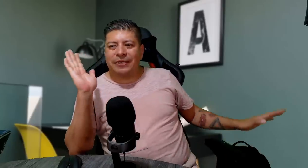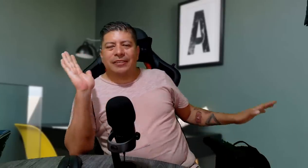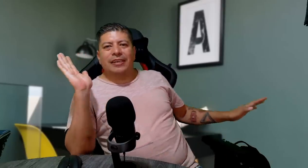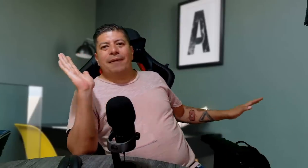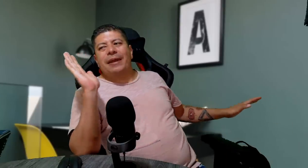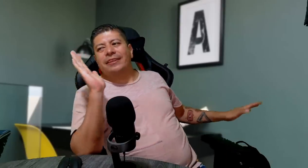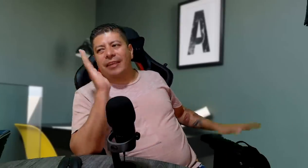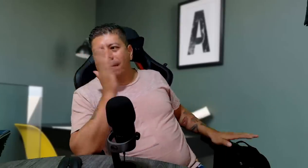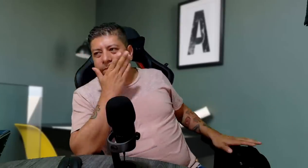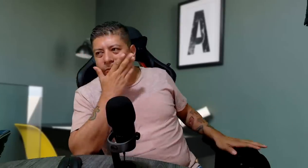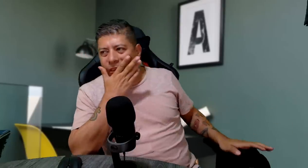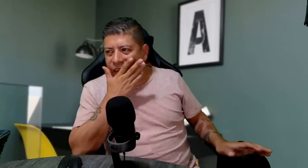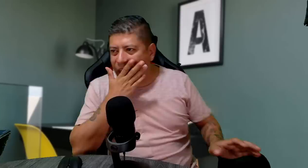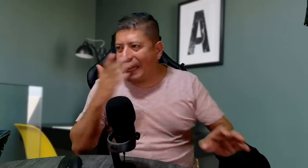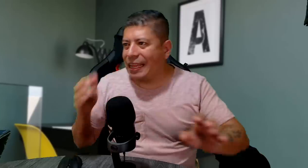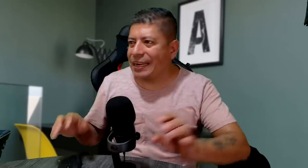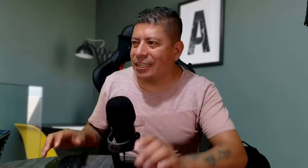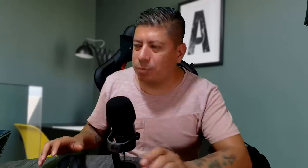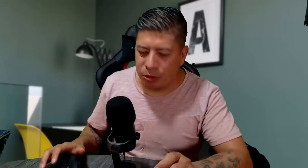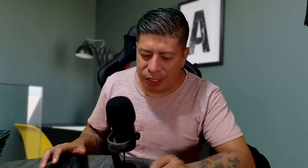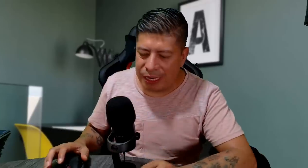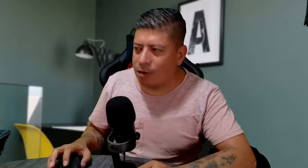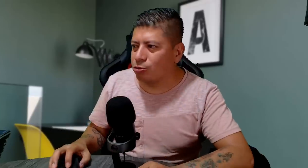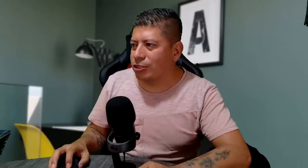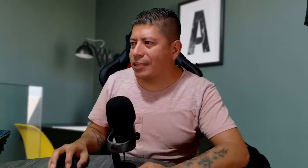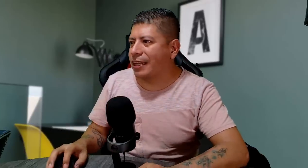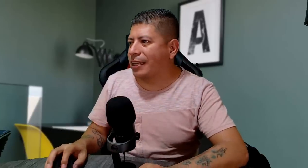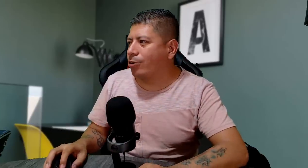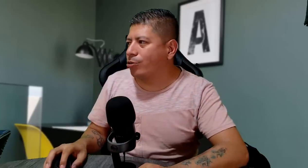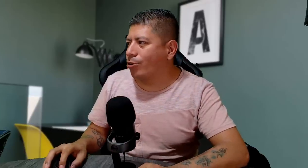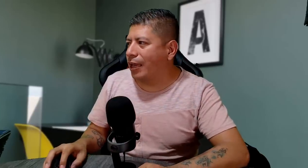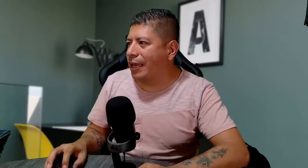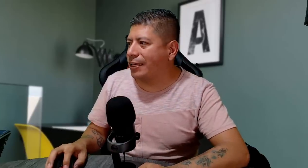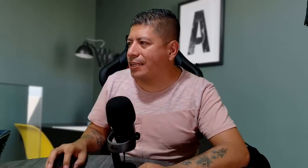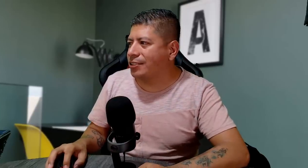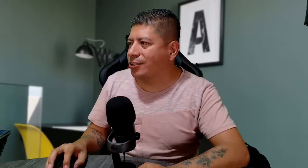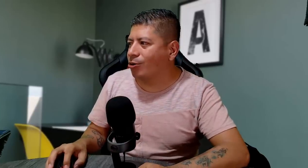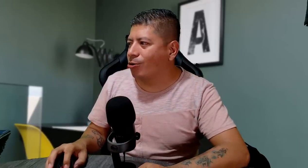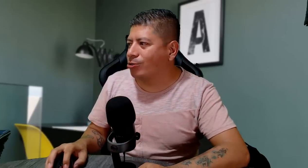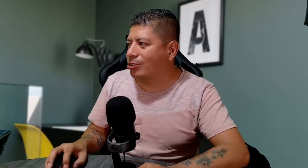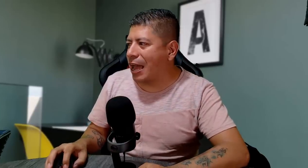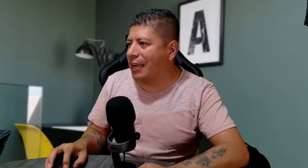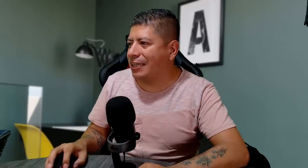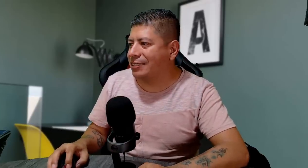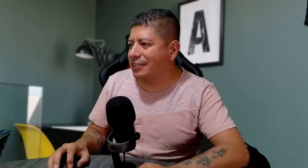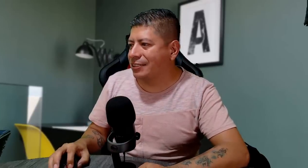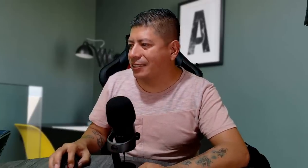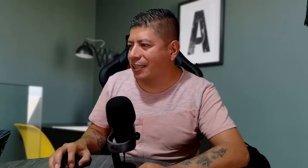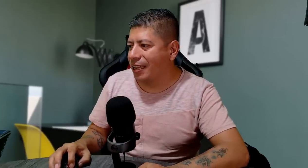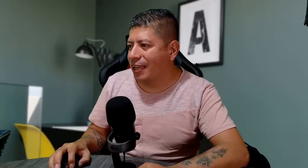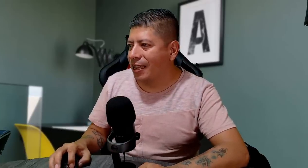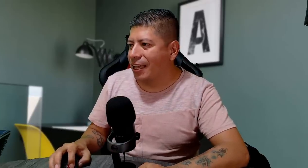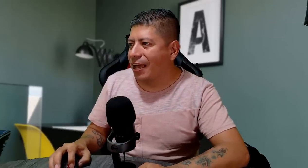Simple y sencillamente, ¿qué le respondería usted a Claudio X González?